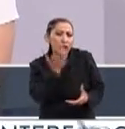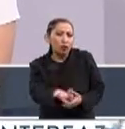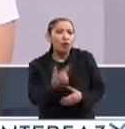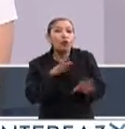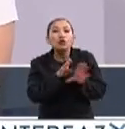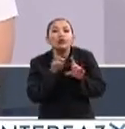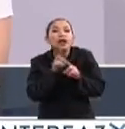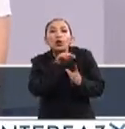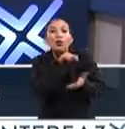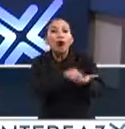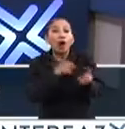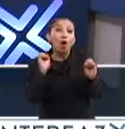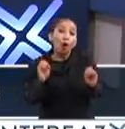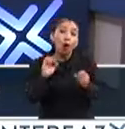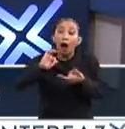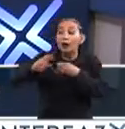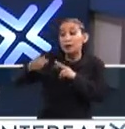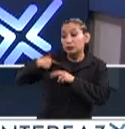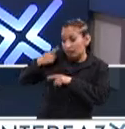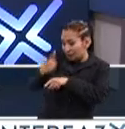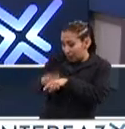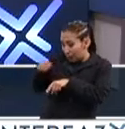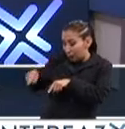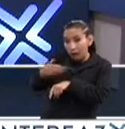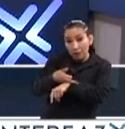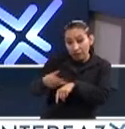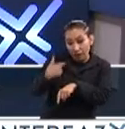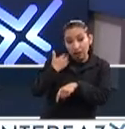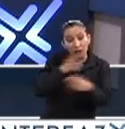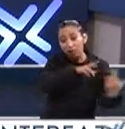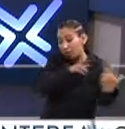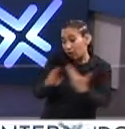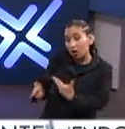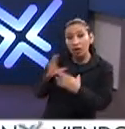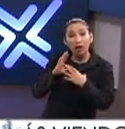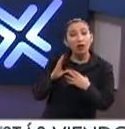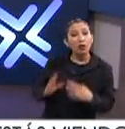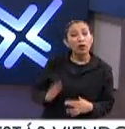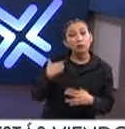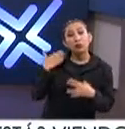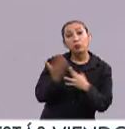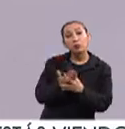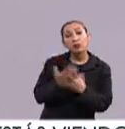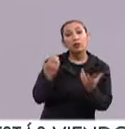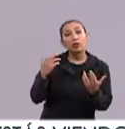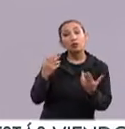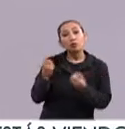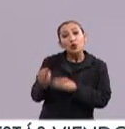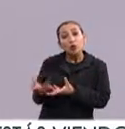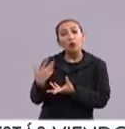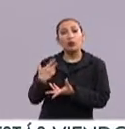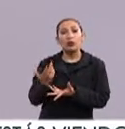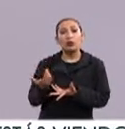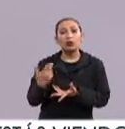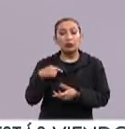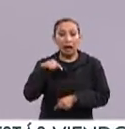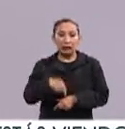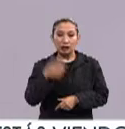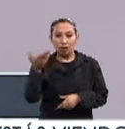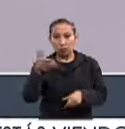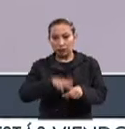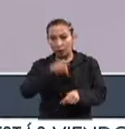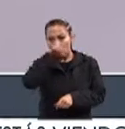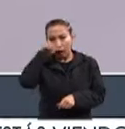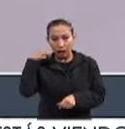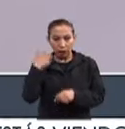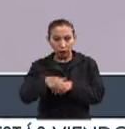si necesitan un órgano, a quién puede recurrir o cómo pueden tener más información? Aquí en el Hospital Juárez, si gustan les